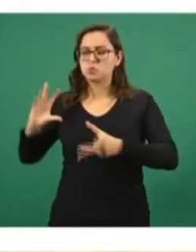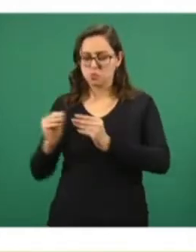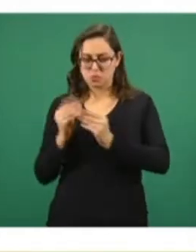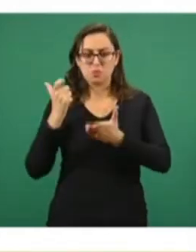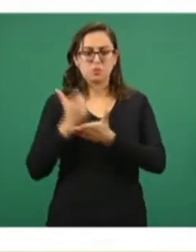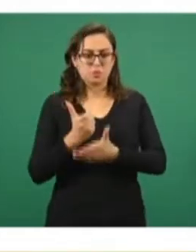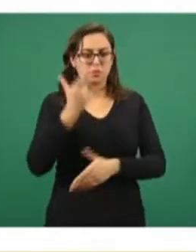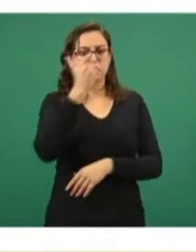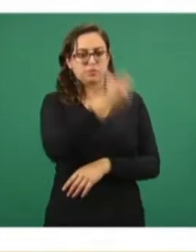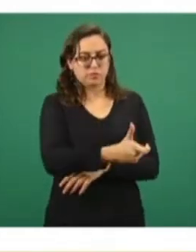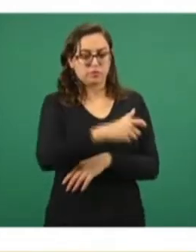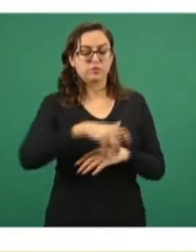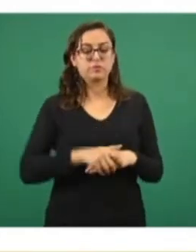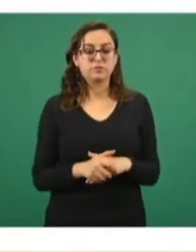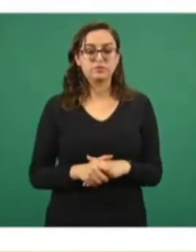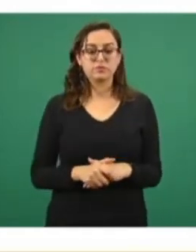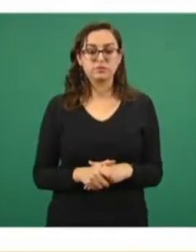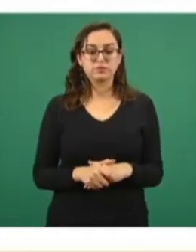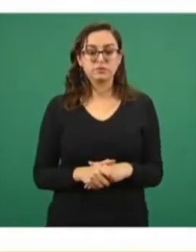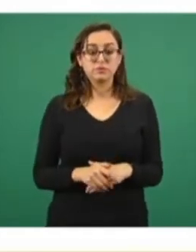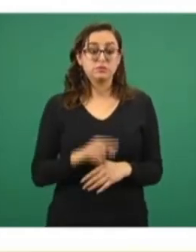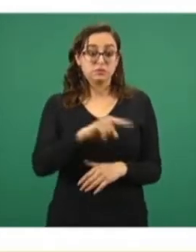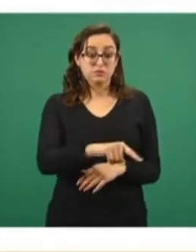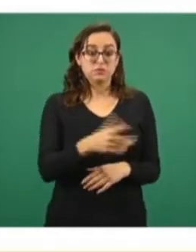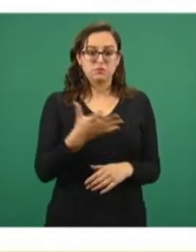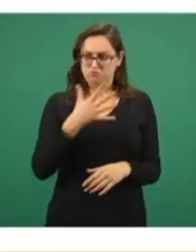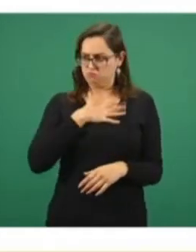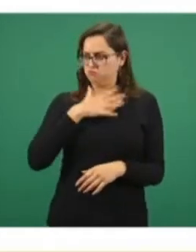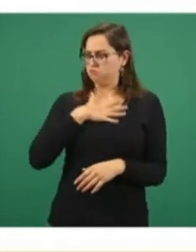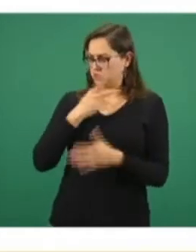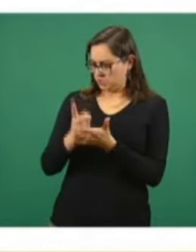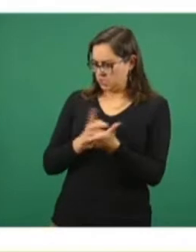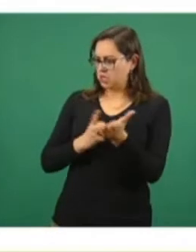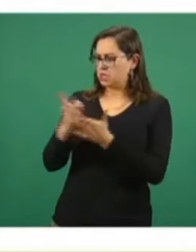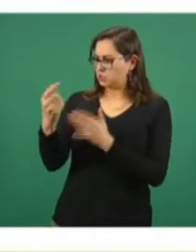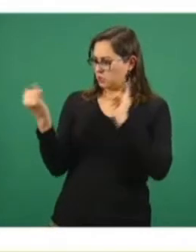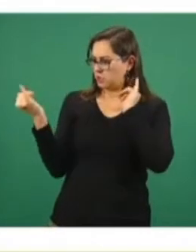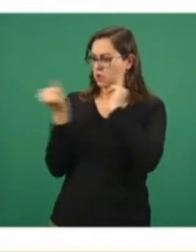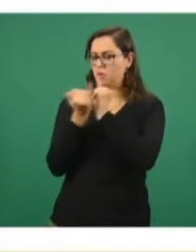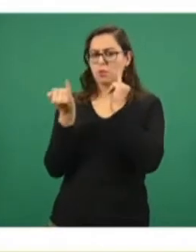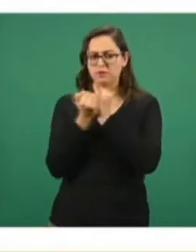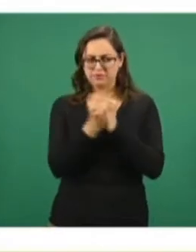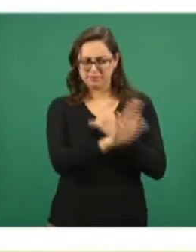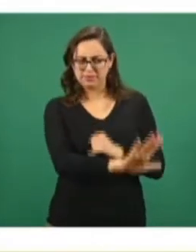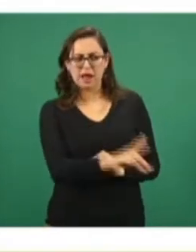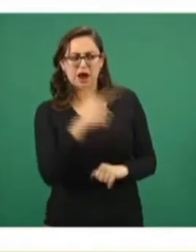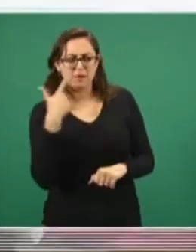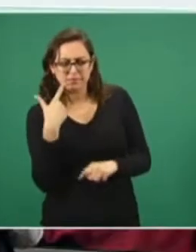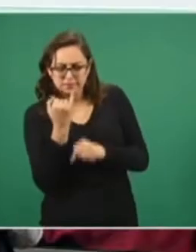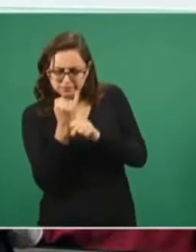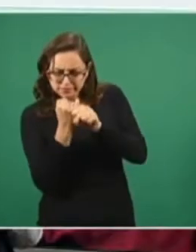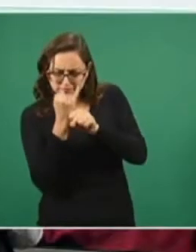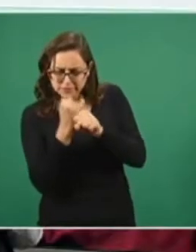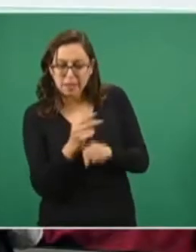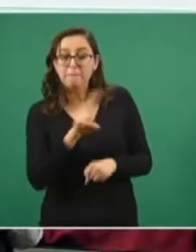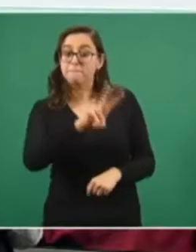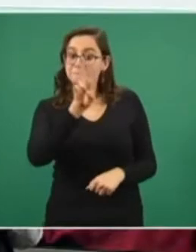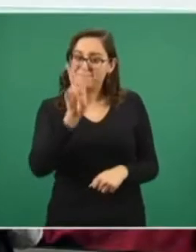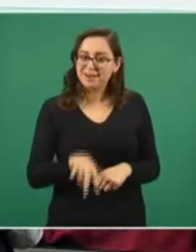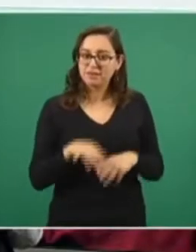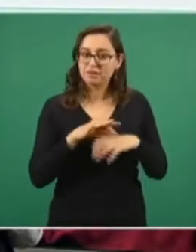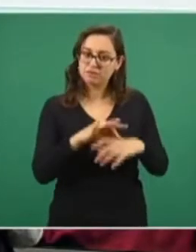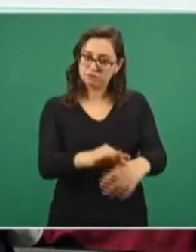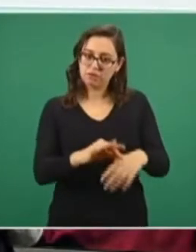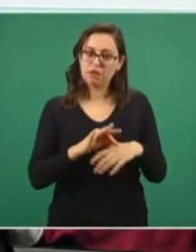que tienen derecho al pago. Este derecho al pago se hace la investigación y tienen que ser personal que